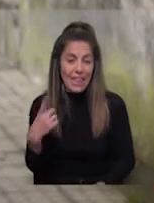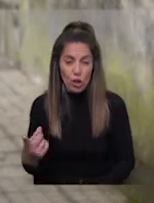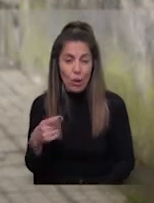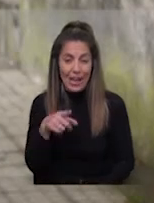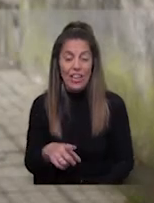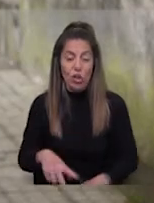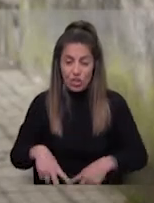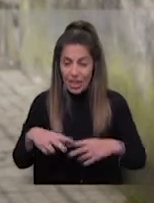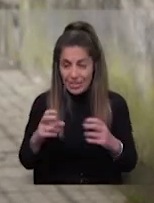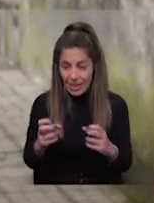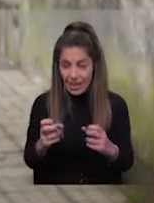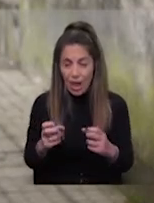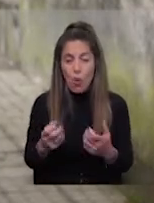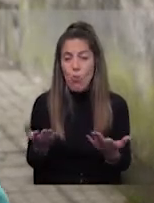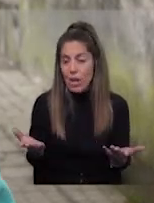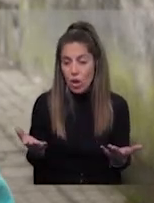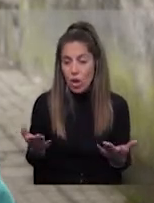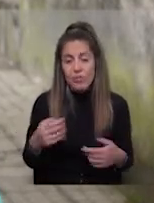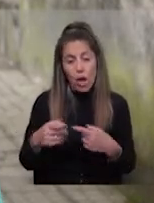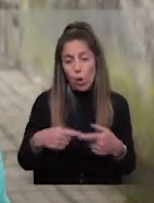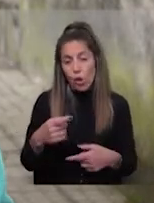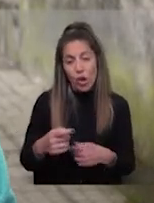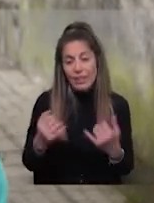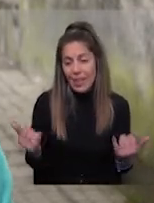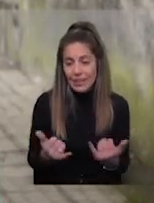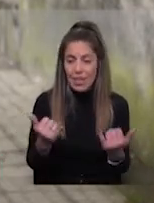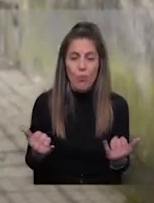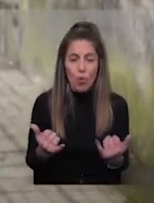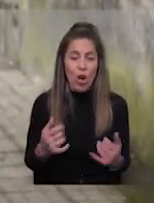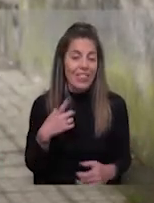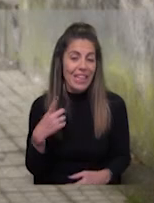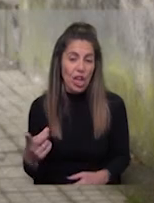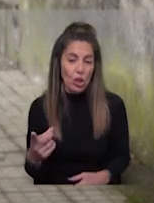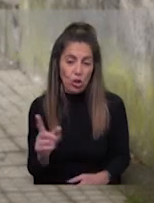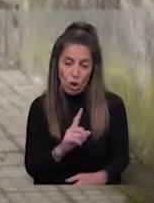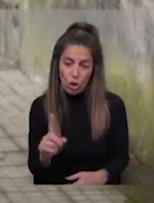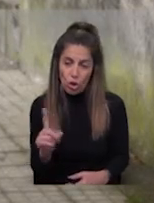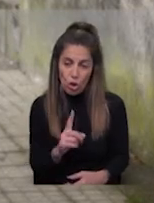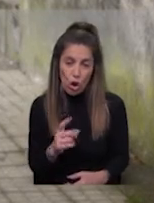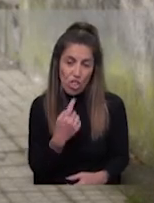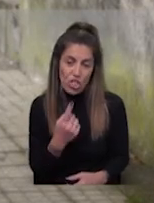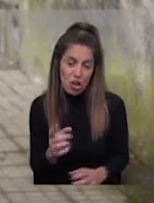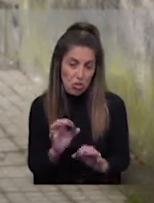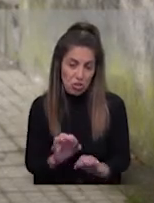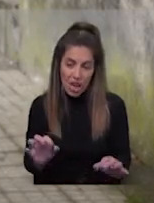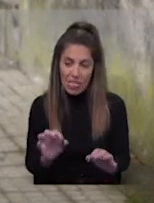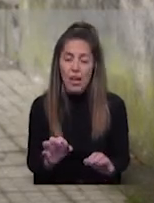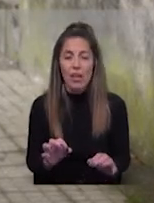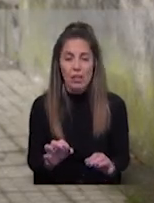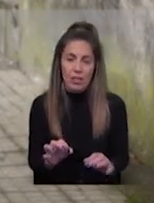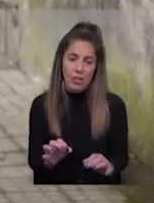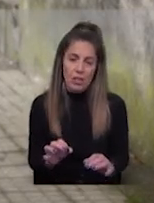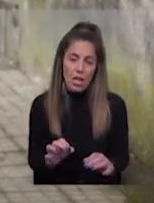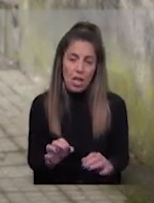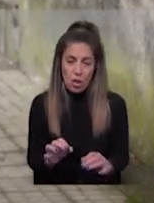que esto se analizara. Bueno, transcurrió todo este tiempo, el directorio no se pronunció,